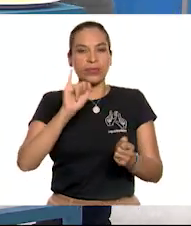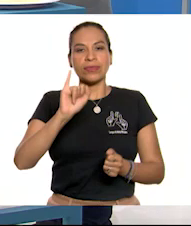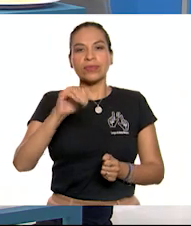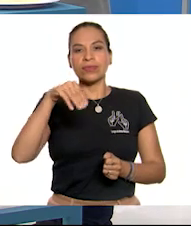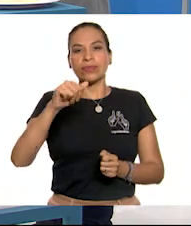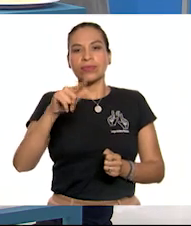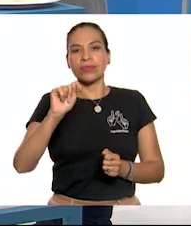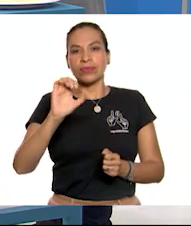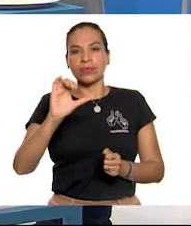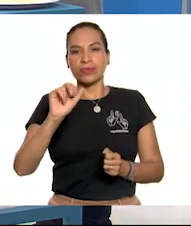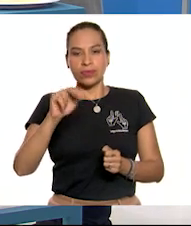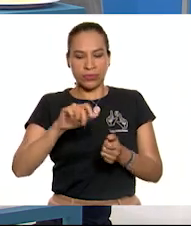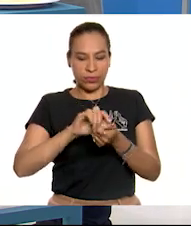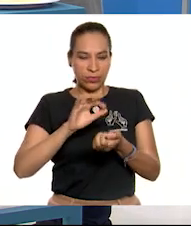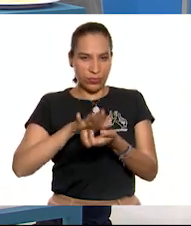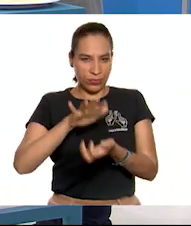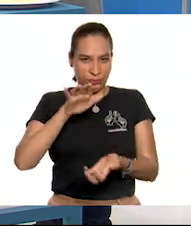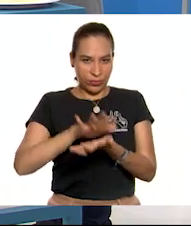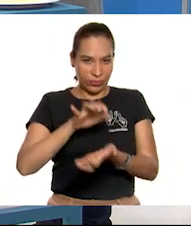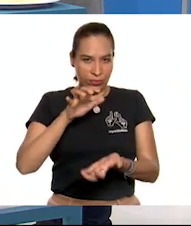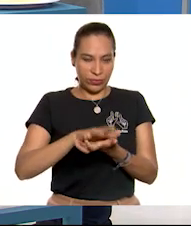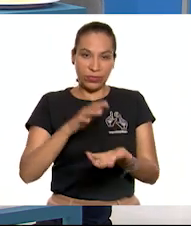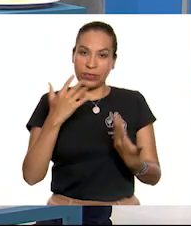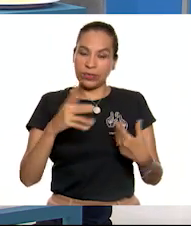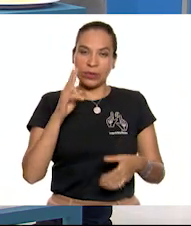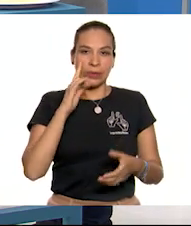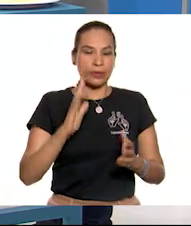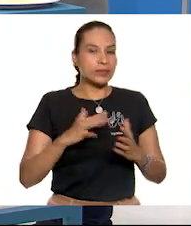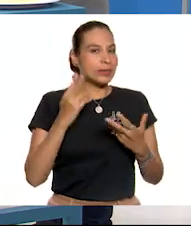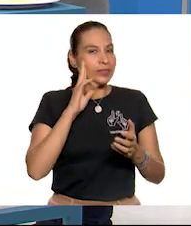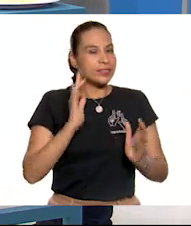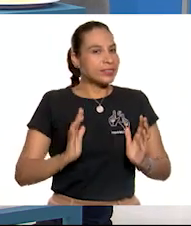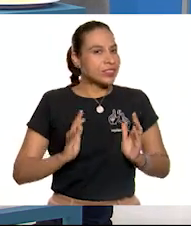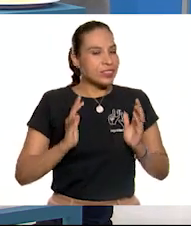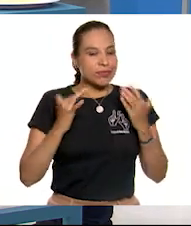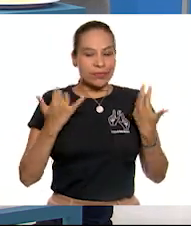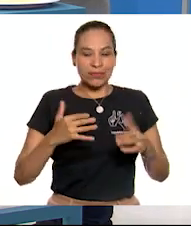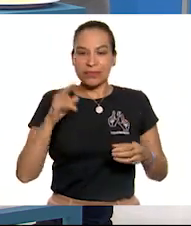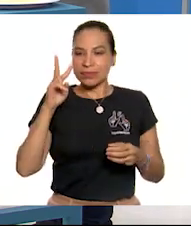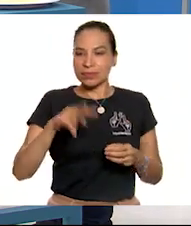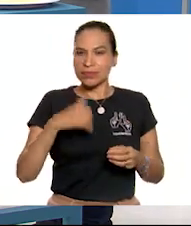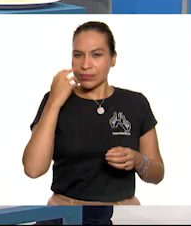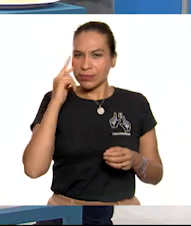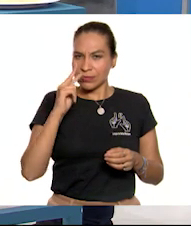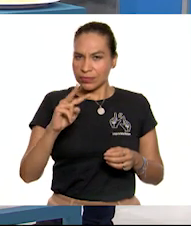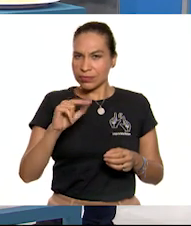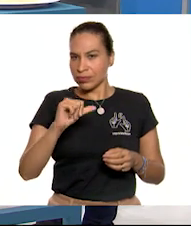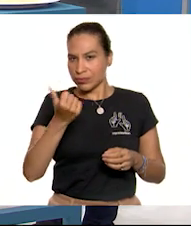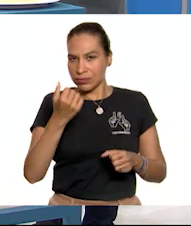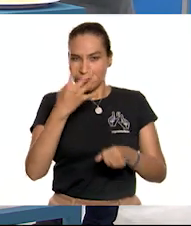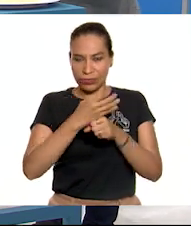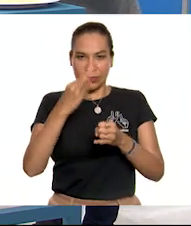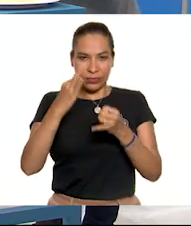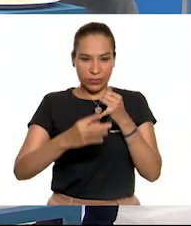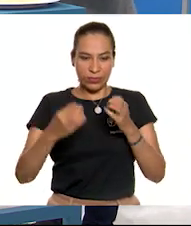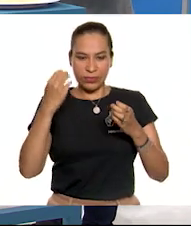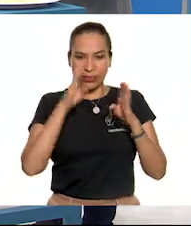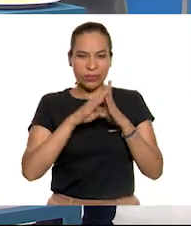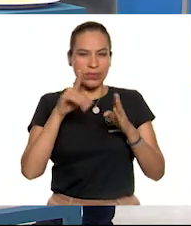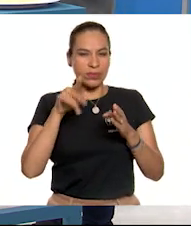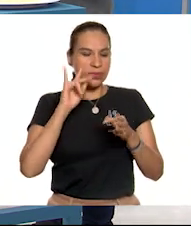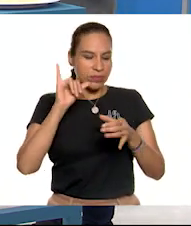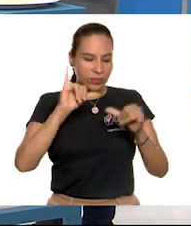imantación. ¿Qué les pareció? ¡Wow! ¡Increíble! Muy interesante. Muy bien. ¿Quieren ver nuestro cuarto y último experimento?